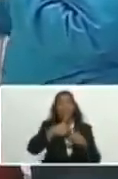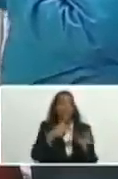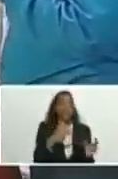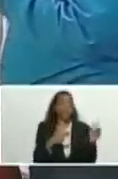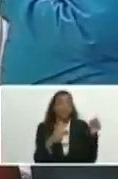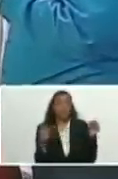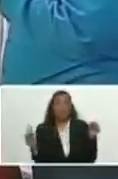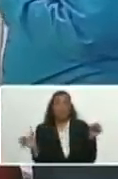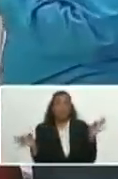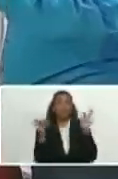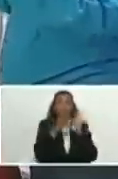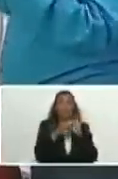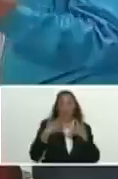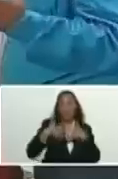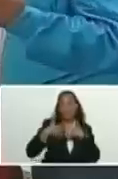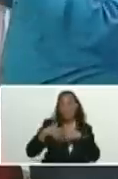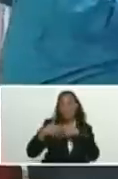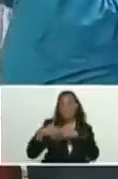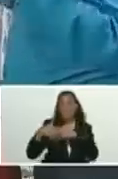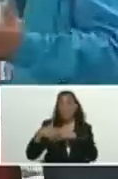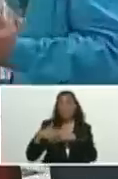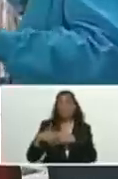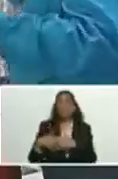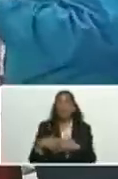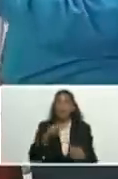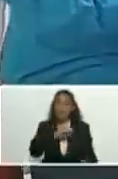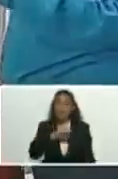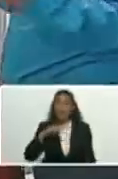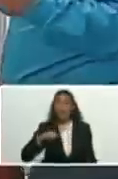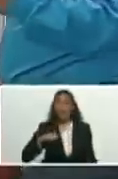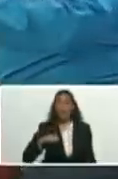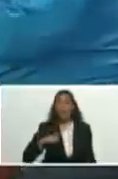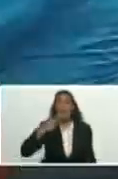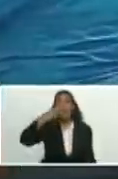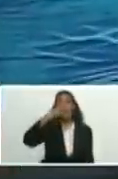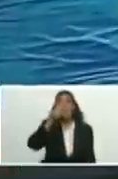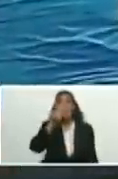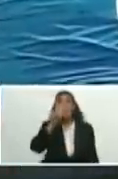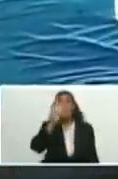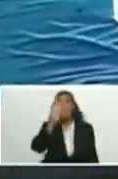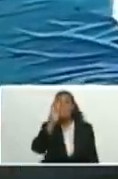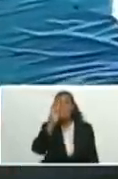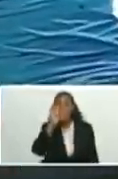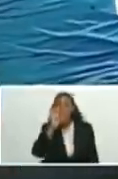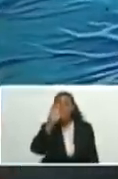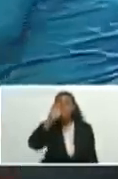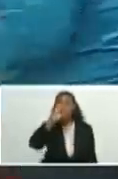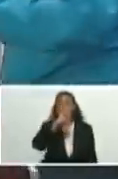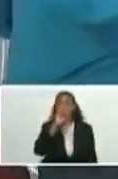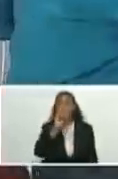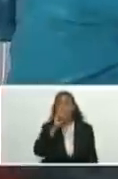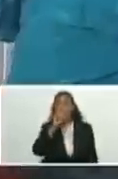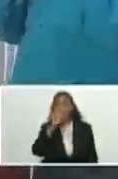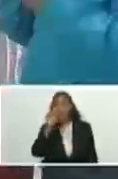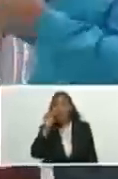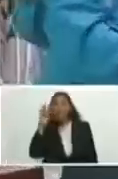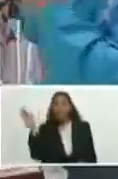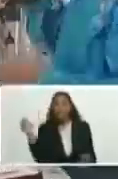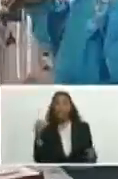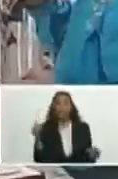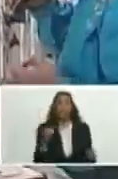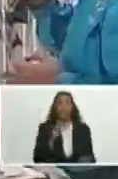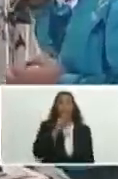Lucasa y una empresa del sector privado llamada Benzoven, generamos este aceite de laminación que se llama